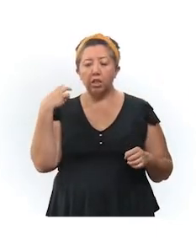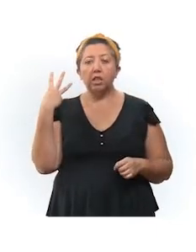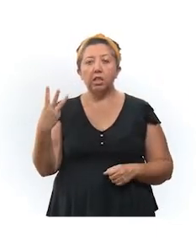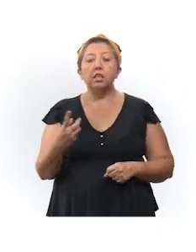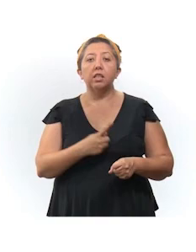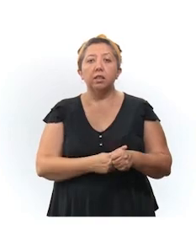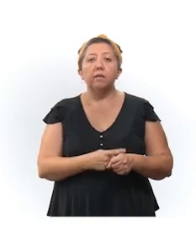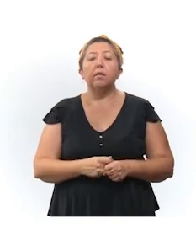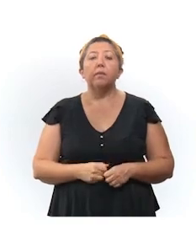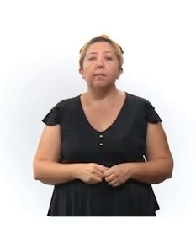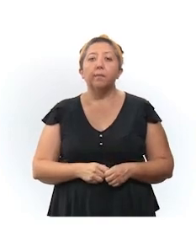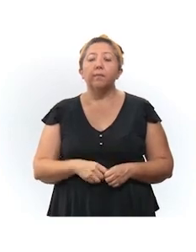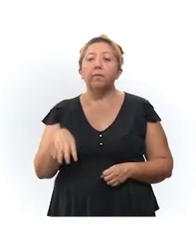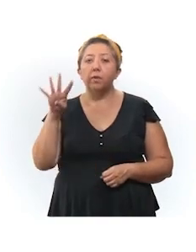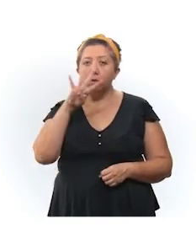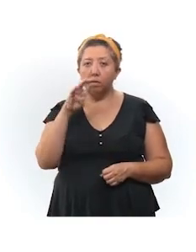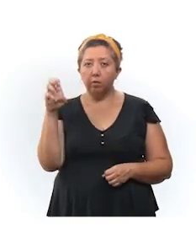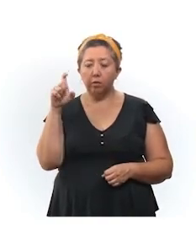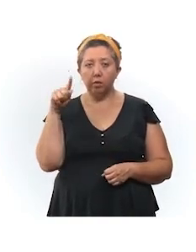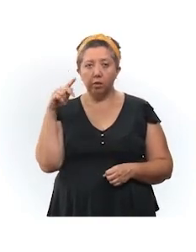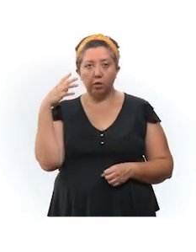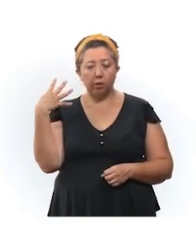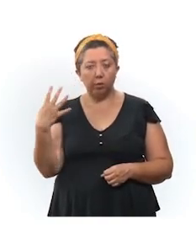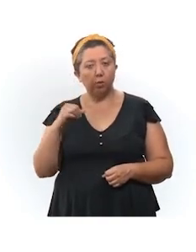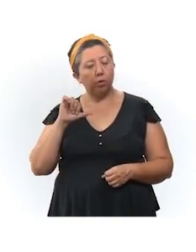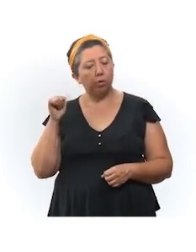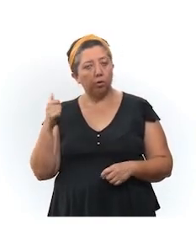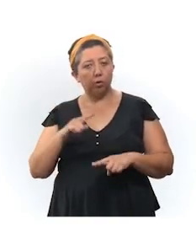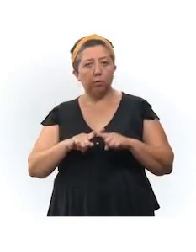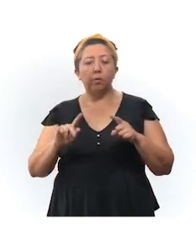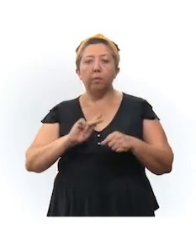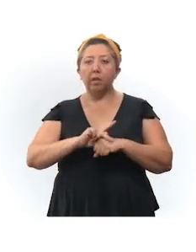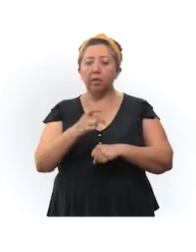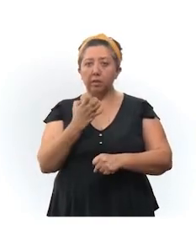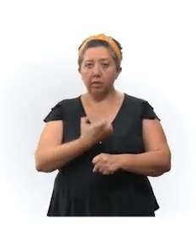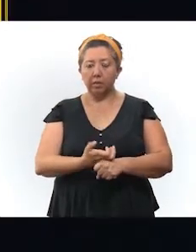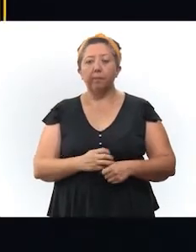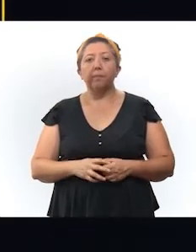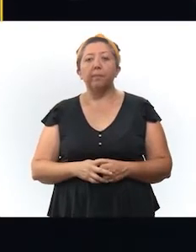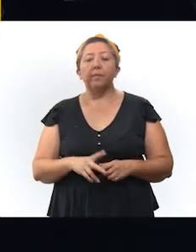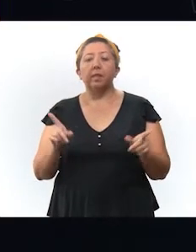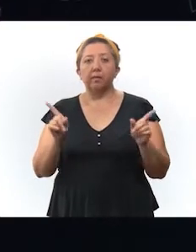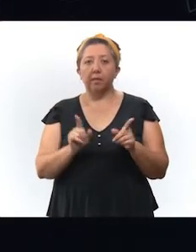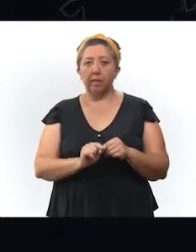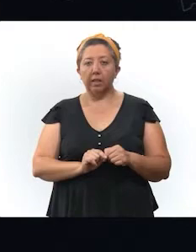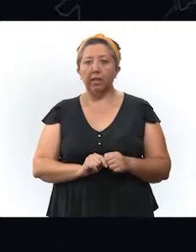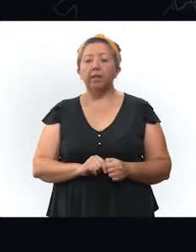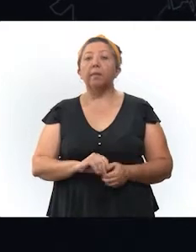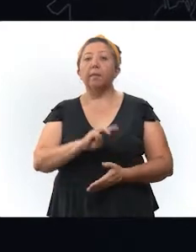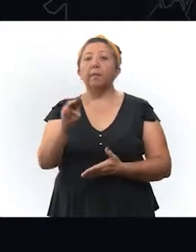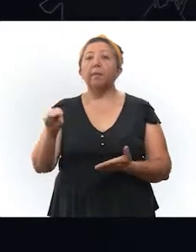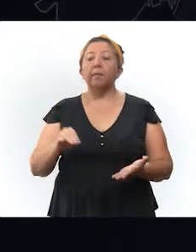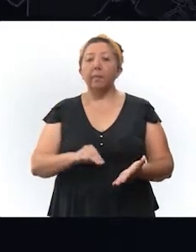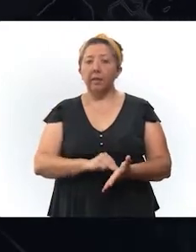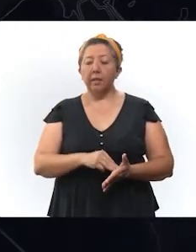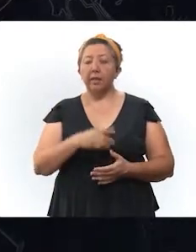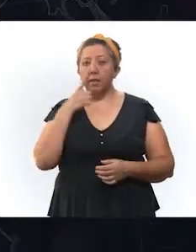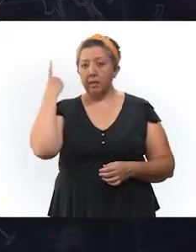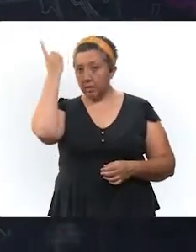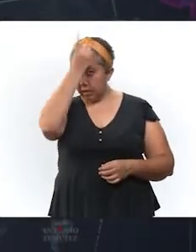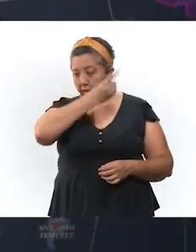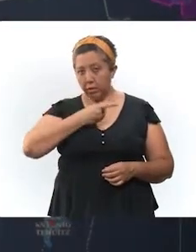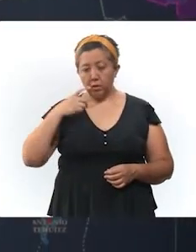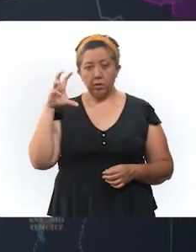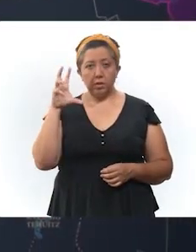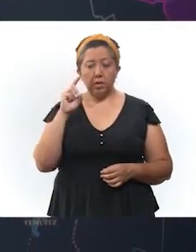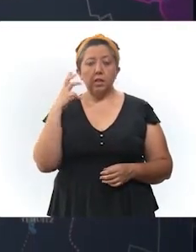55.873 casos positivos, 474 son de otro país u otro estado. Específicamente, en Mérida se han